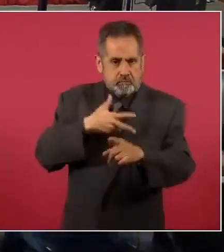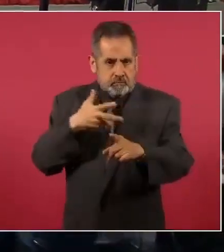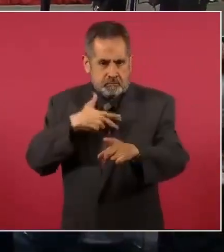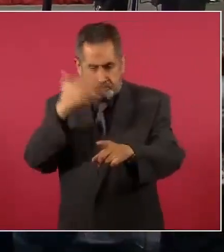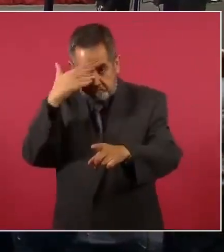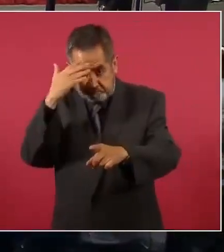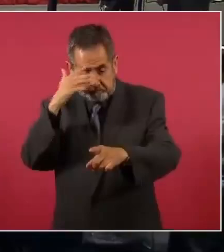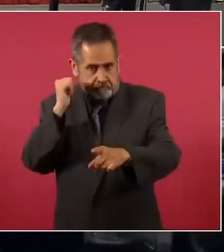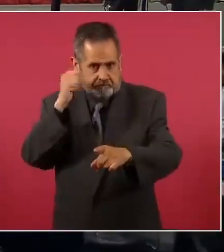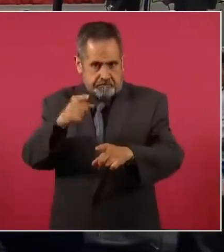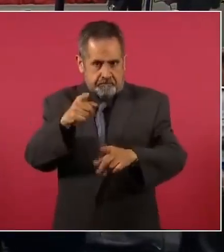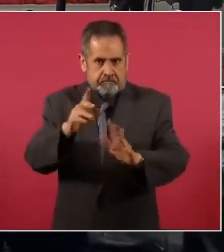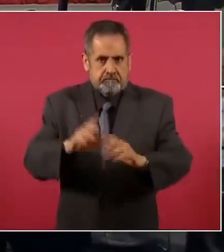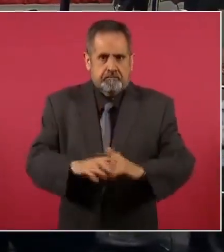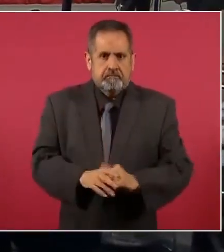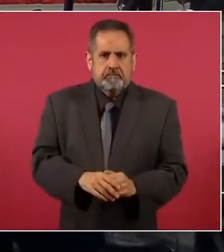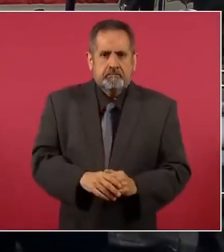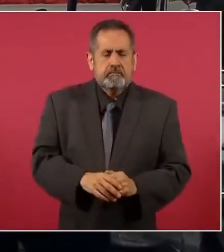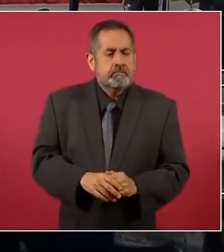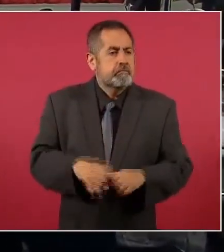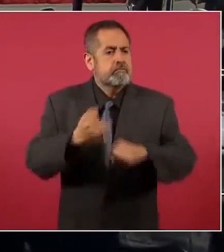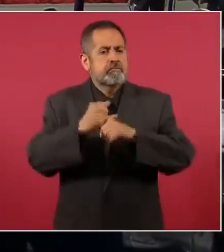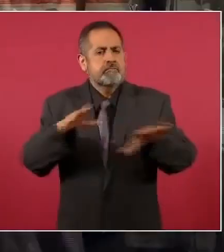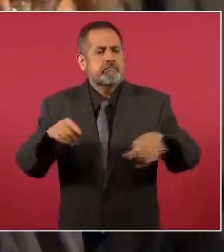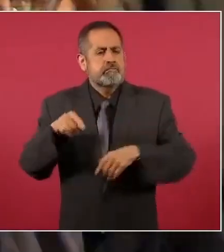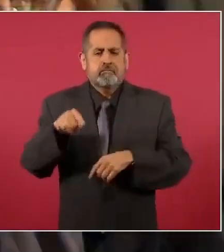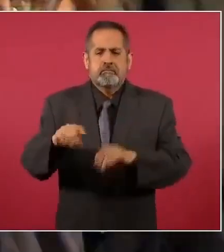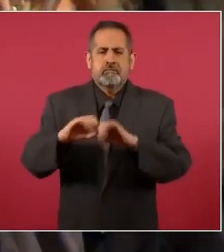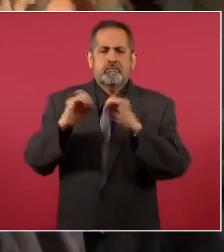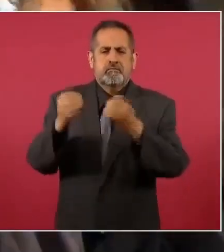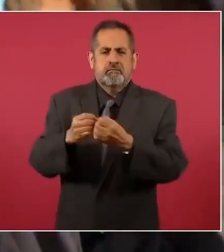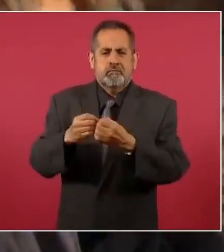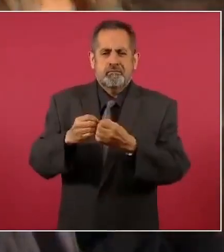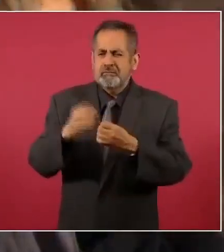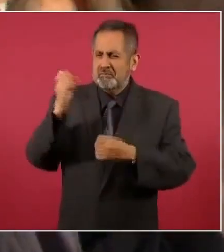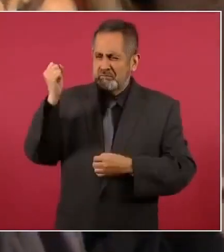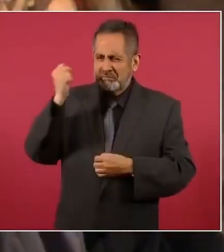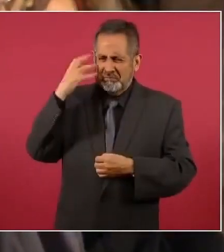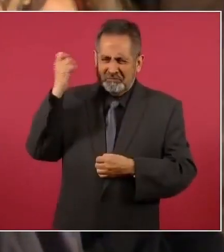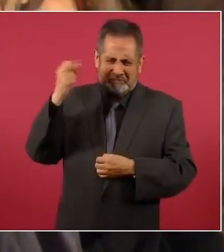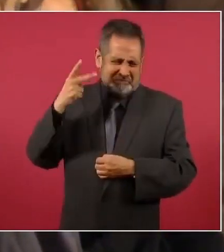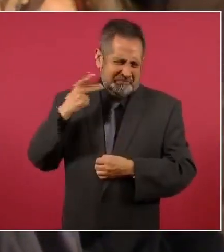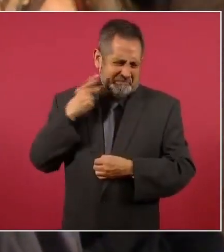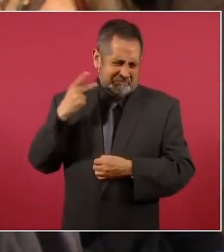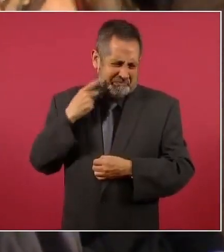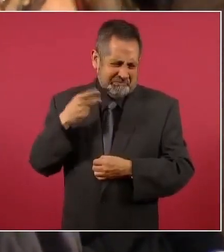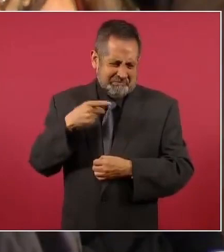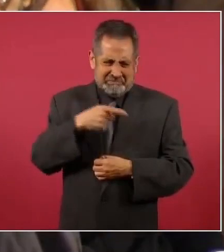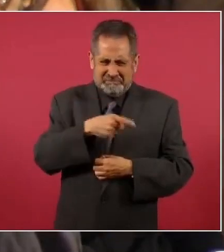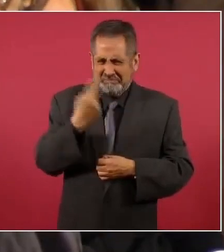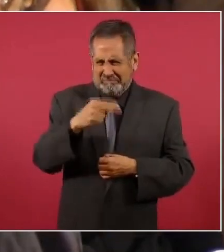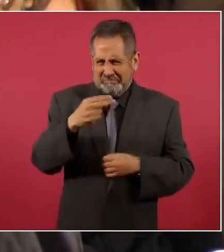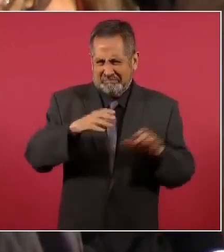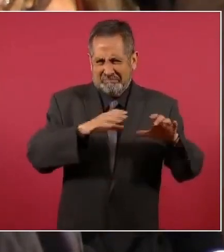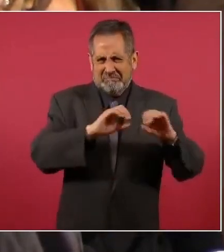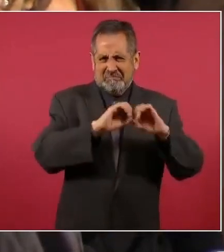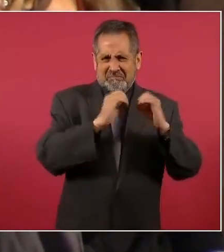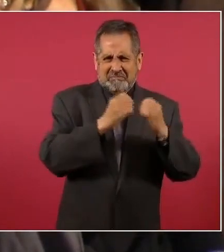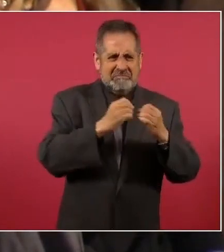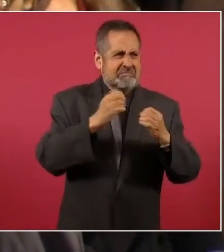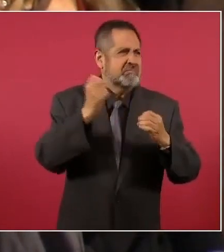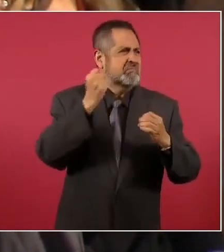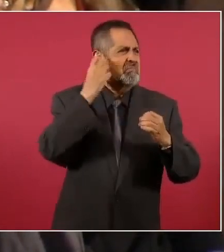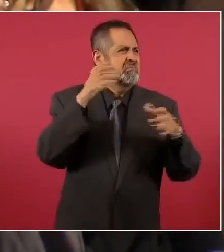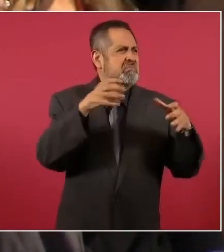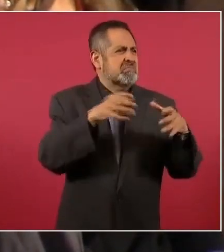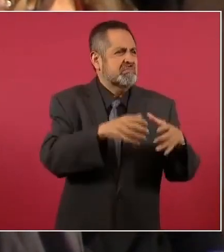radar. Se da a conocer que una organización de nombre Conferencia de Acción Política Conservadora, así se le llama. ¿Cómo?